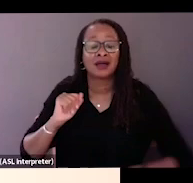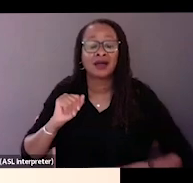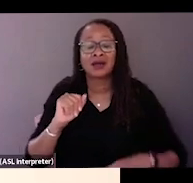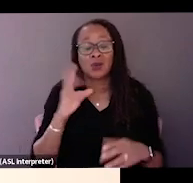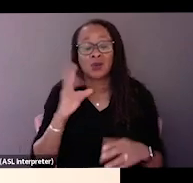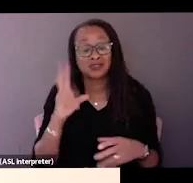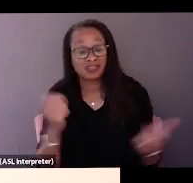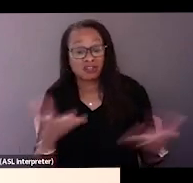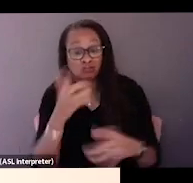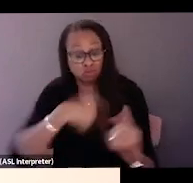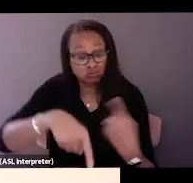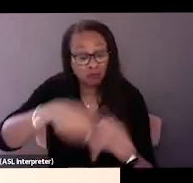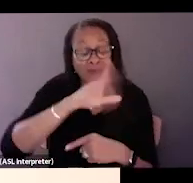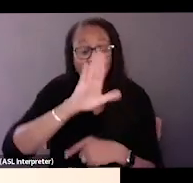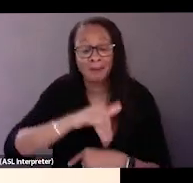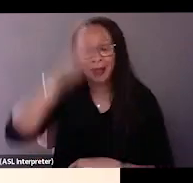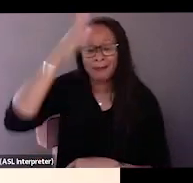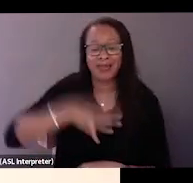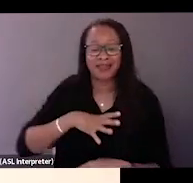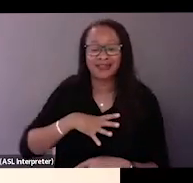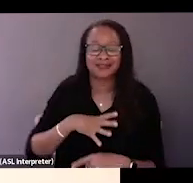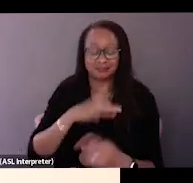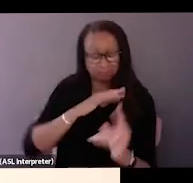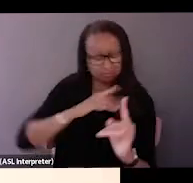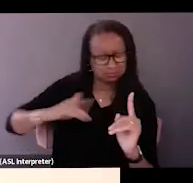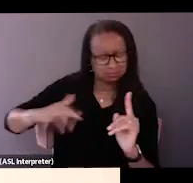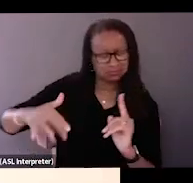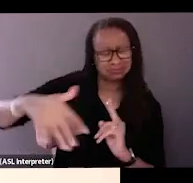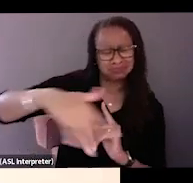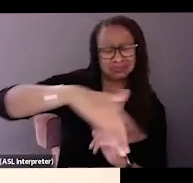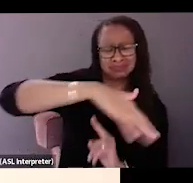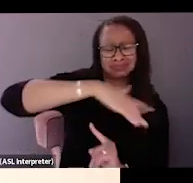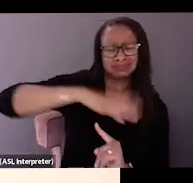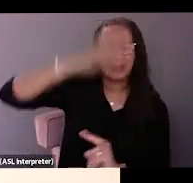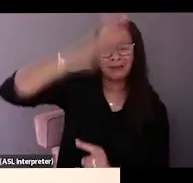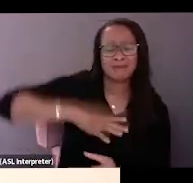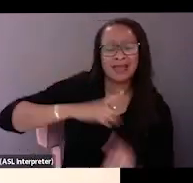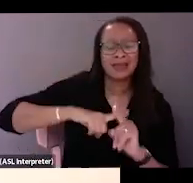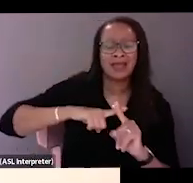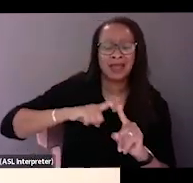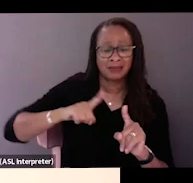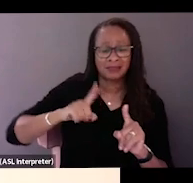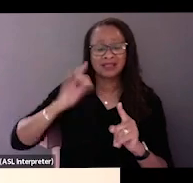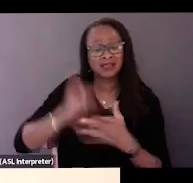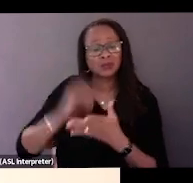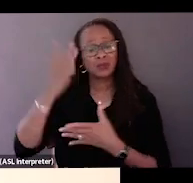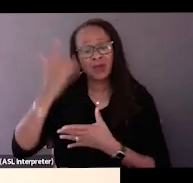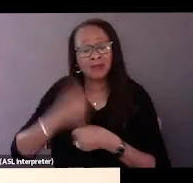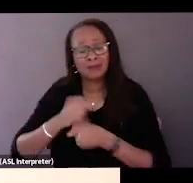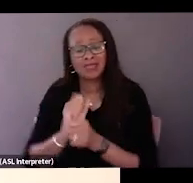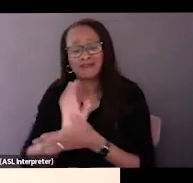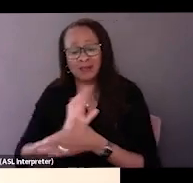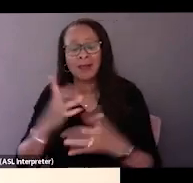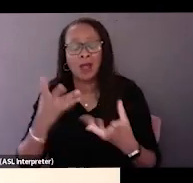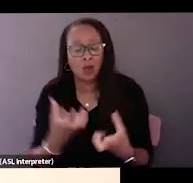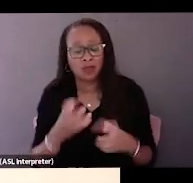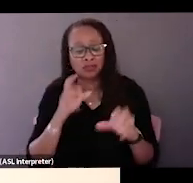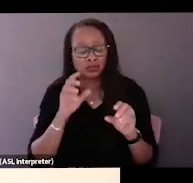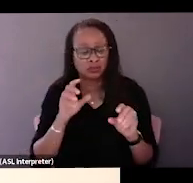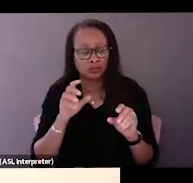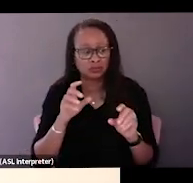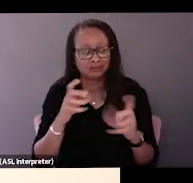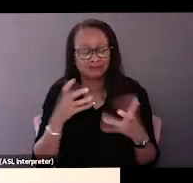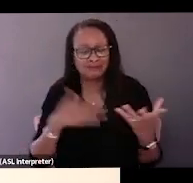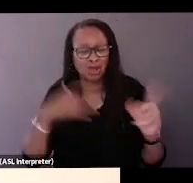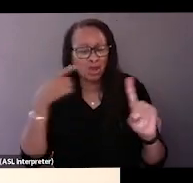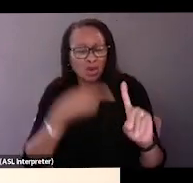algo, mientras yo filmaba la película, como que yo quería ponerme en su lugar, ¿no? En vez de como